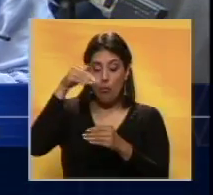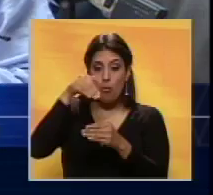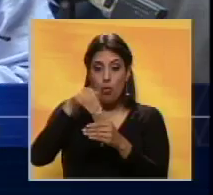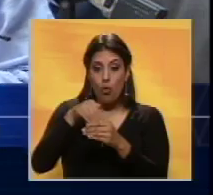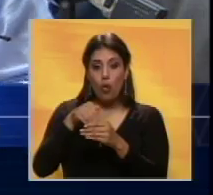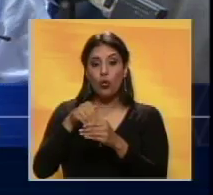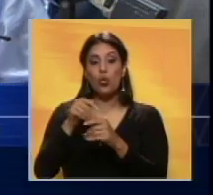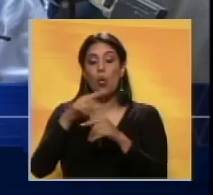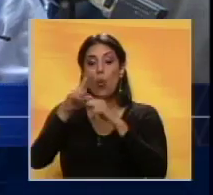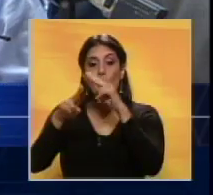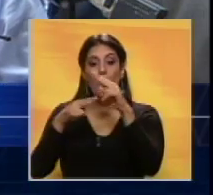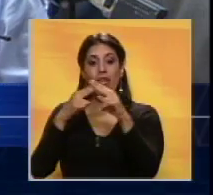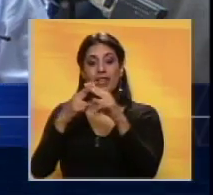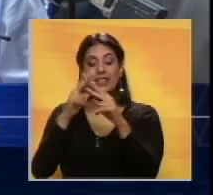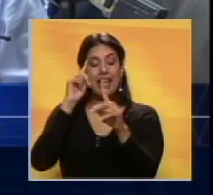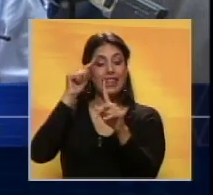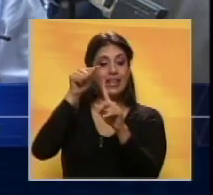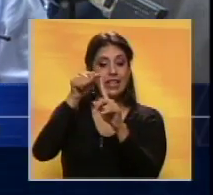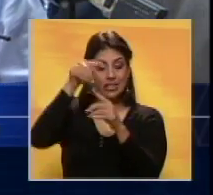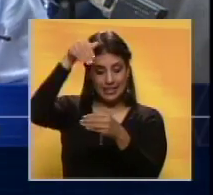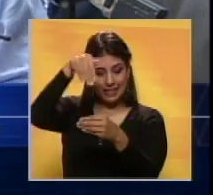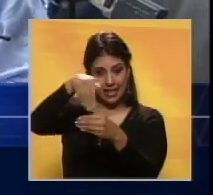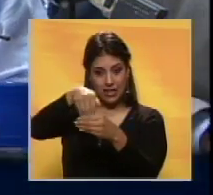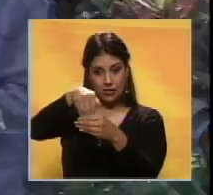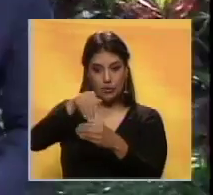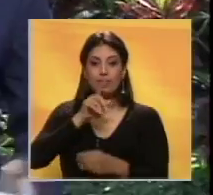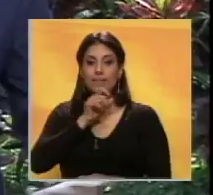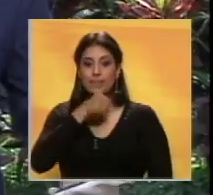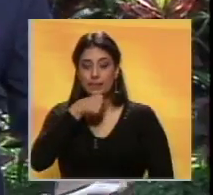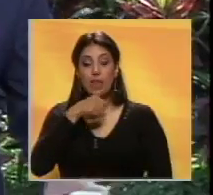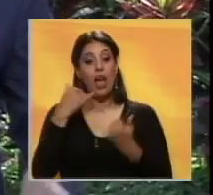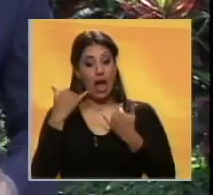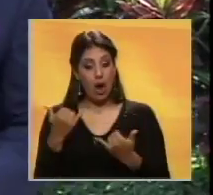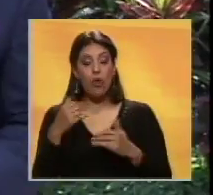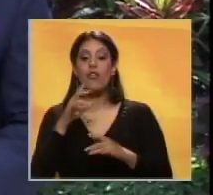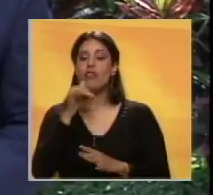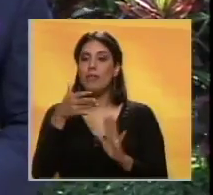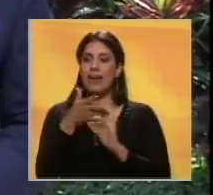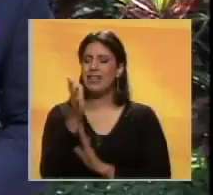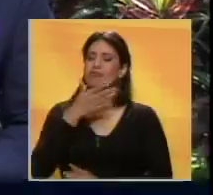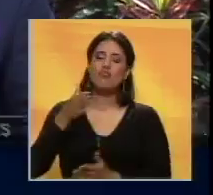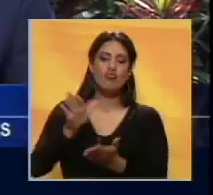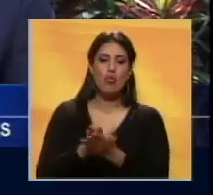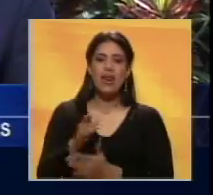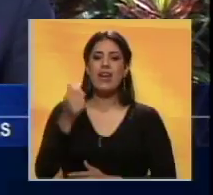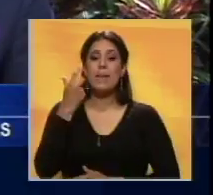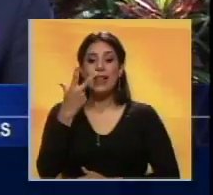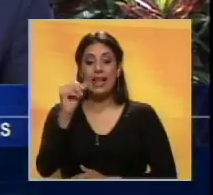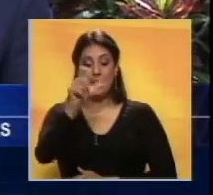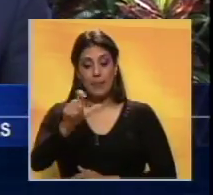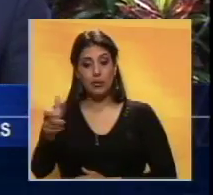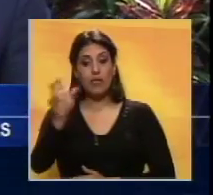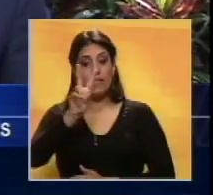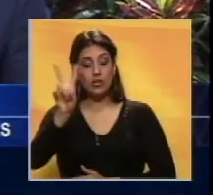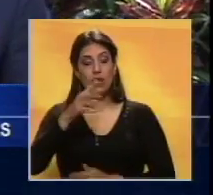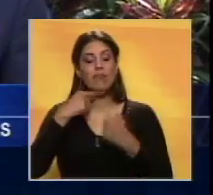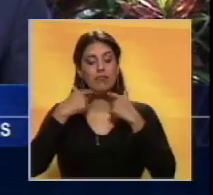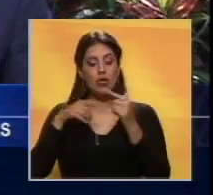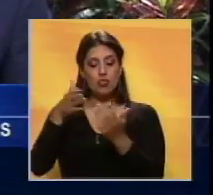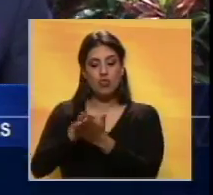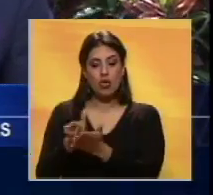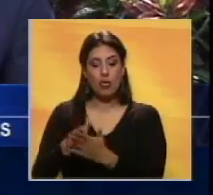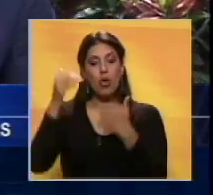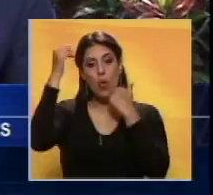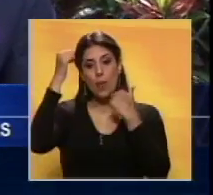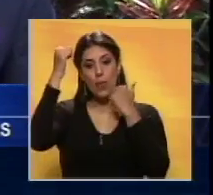voto universal, directo y secreto. Irán Gaviria también lamentó la muerte de más de 30 venezolanos que han perdido la vida